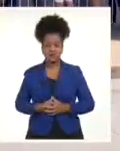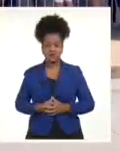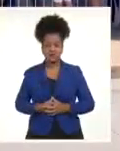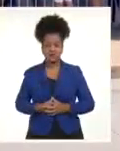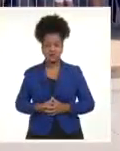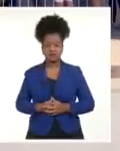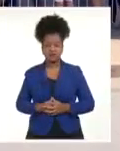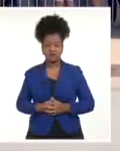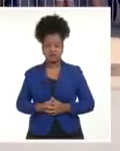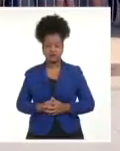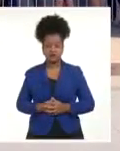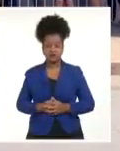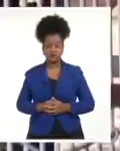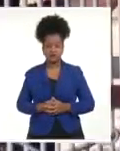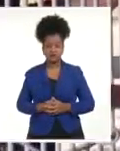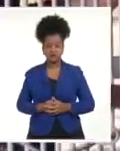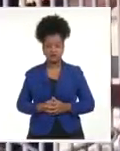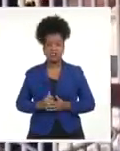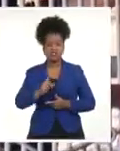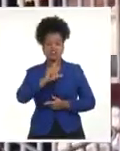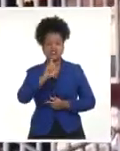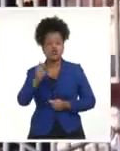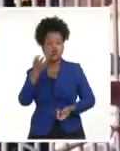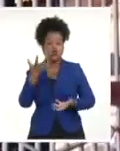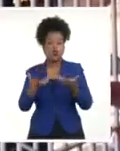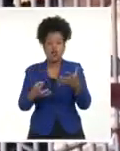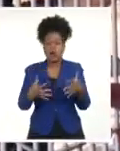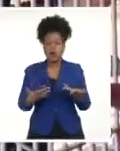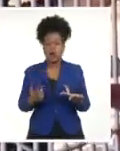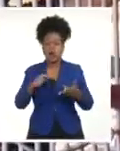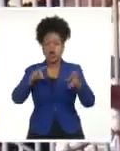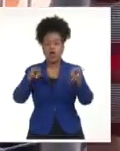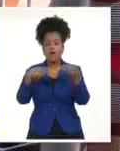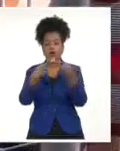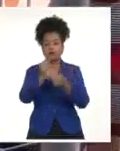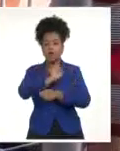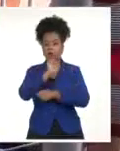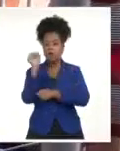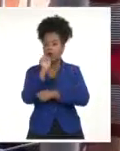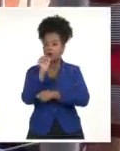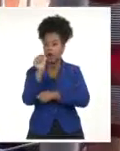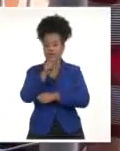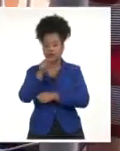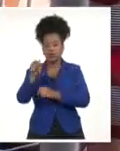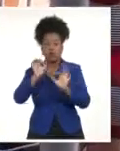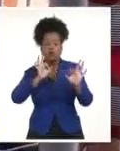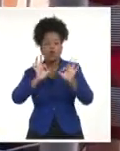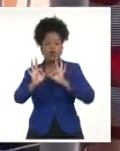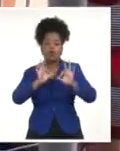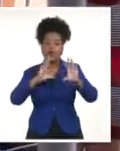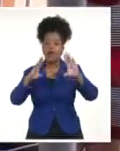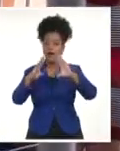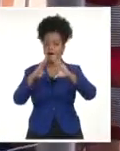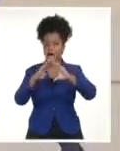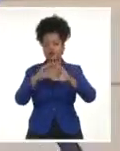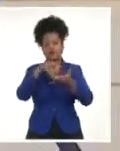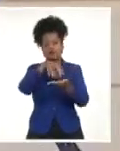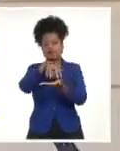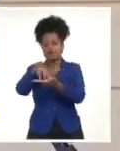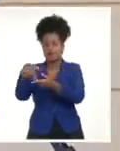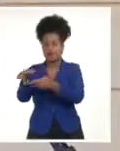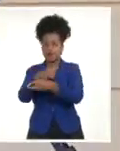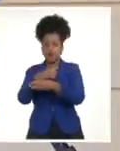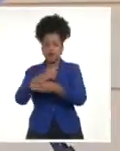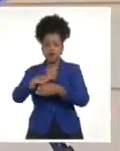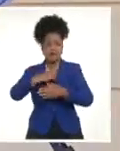Aconteció en Cienfuegos la vigésima jornada de los premios de conservación y restauración. Por la labor en el cuidado, la salvaguarda del patrimonio